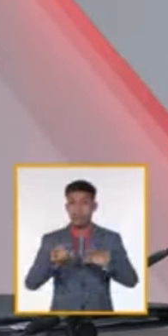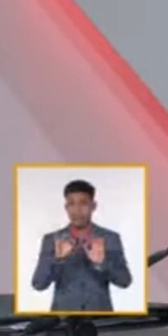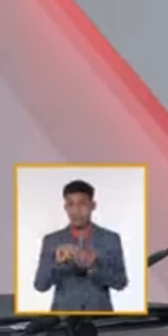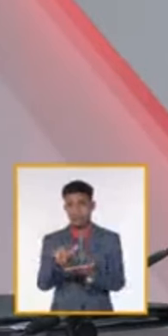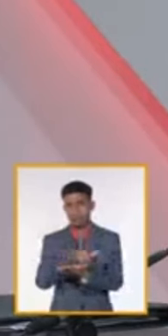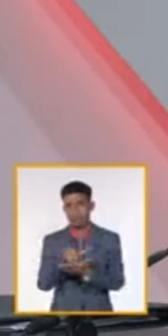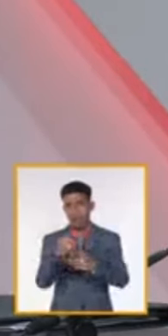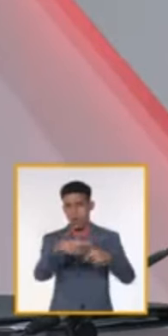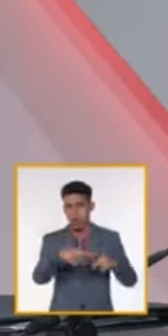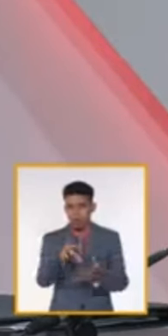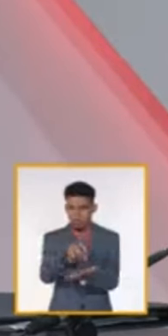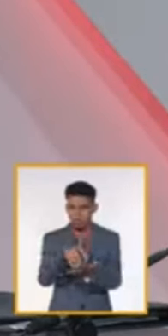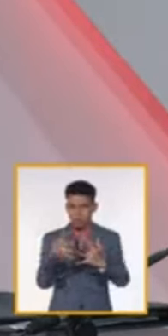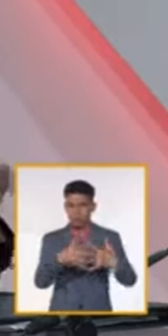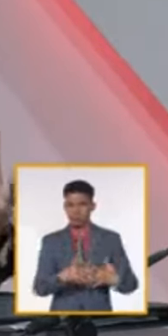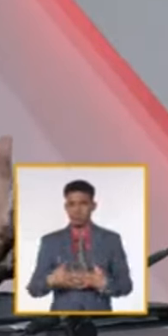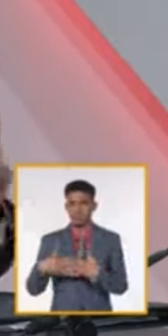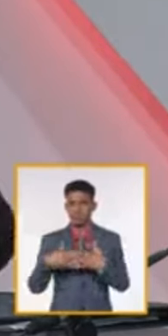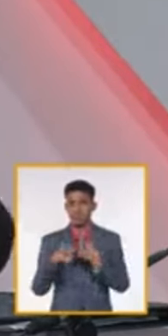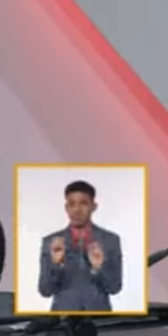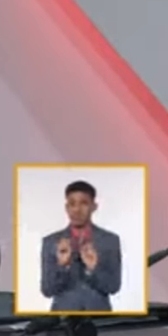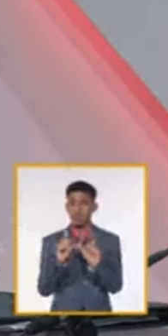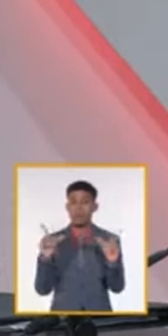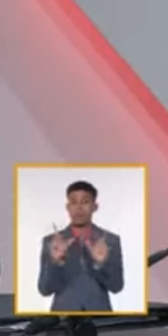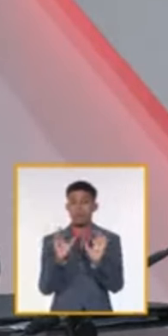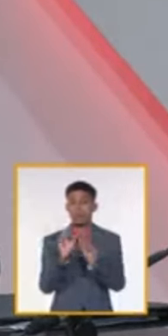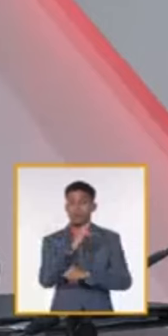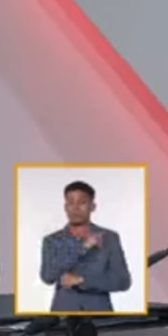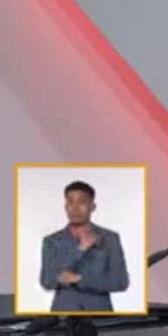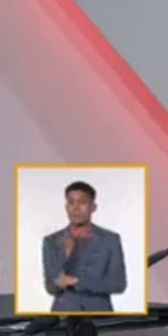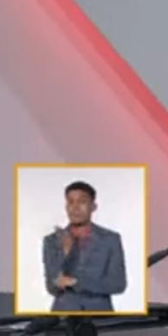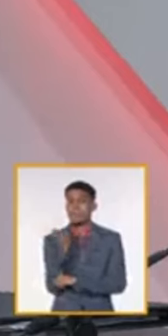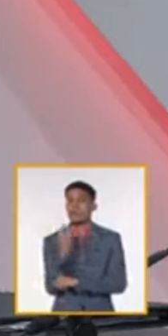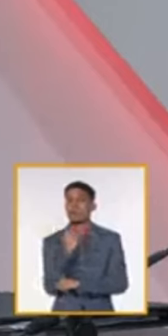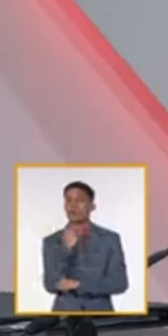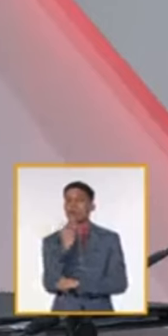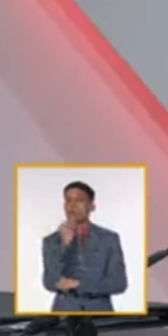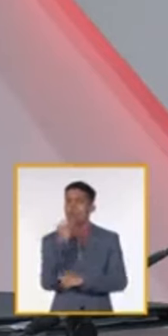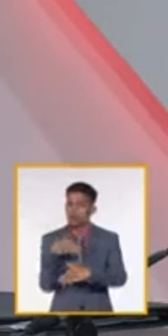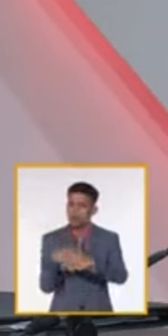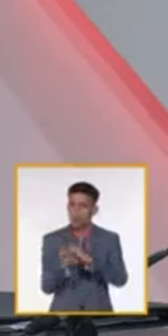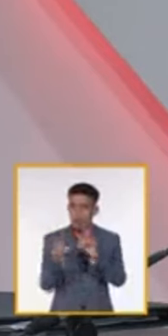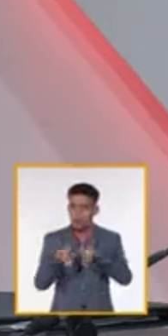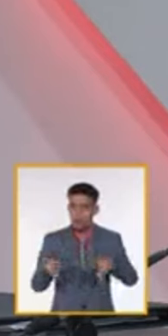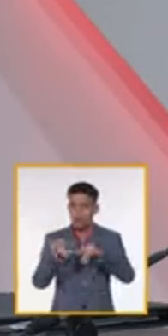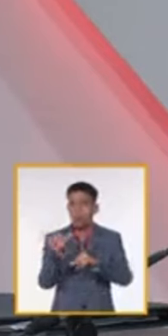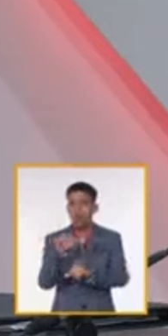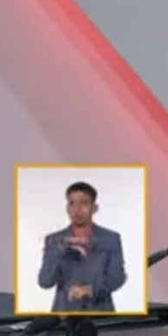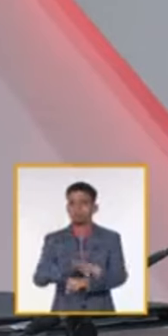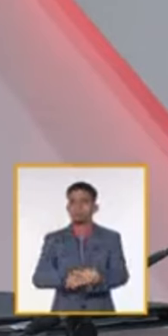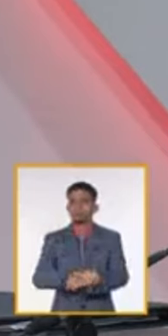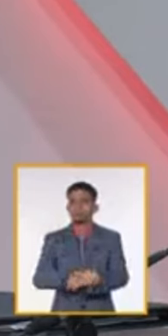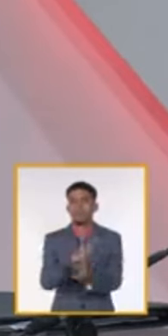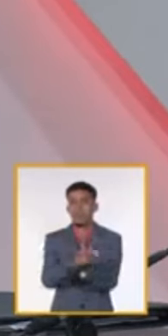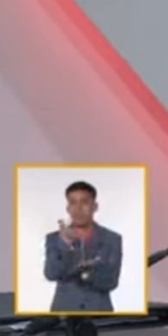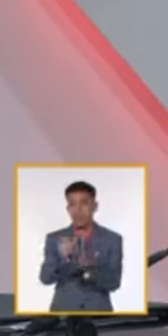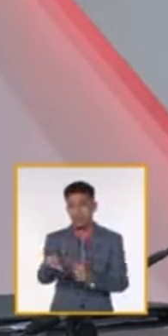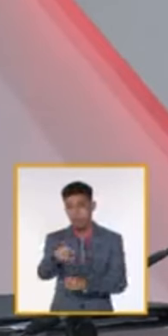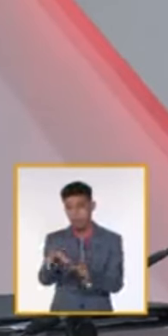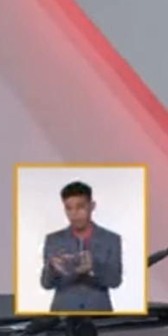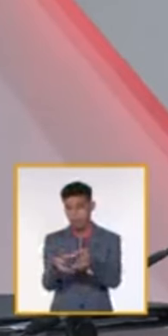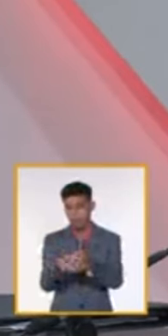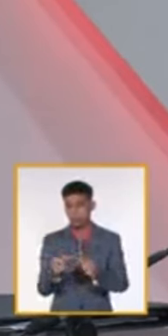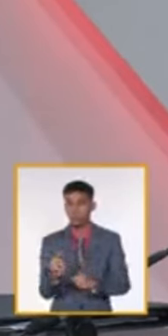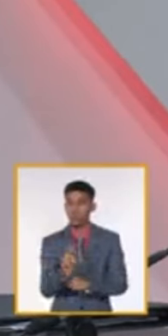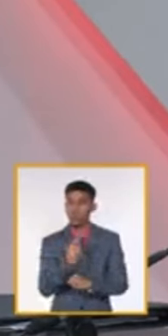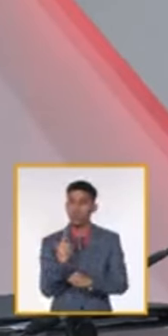algunos casos sorpresivamente, pidieron a la policía que entrara a las universidades, sino también con el clima que se fue creando y que nosotros hablamos